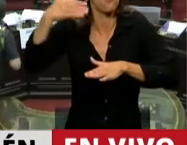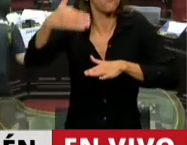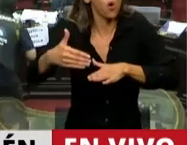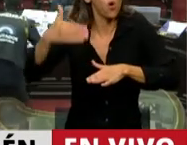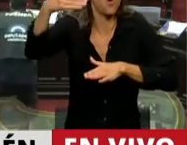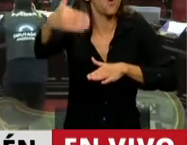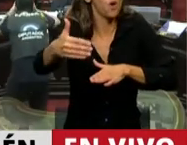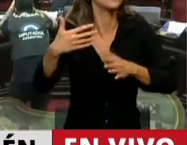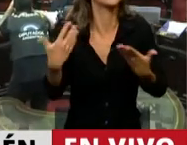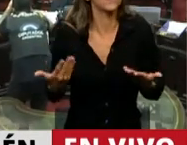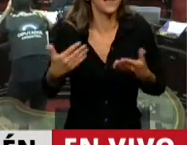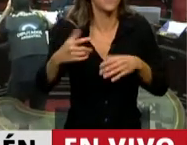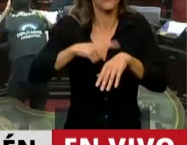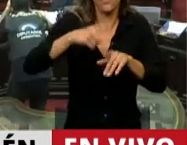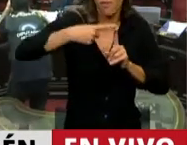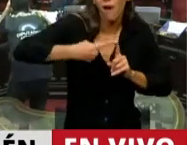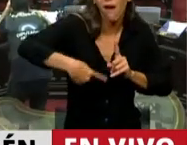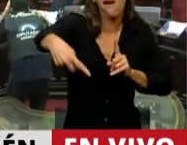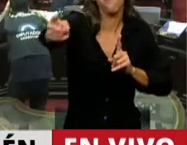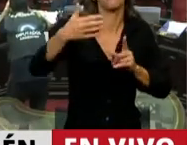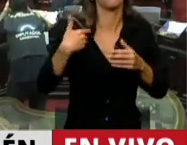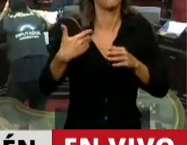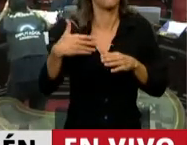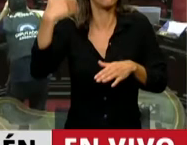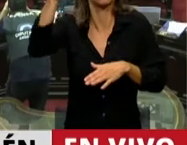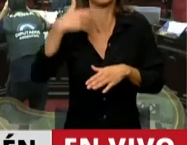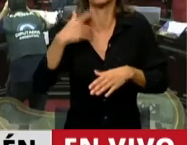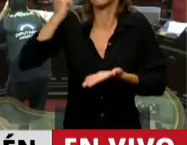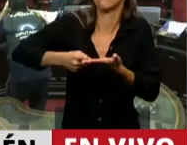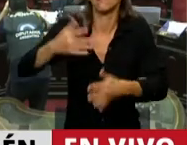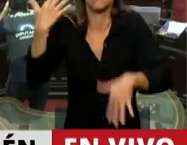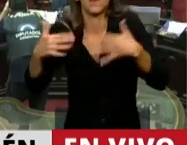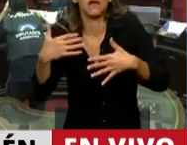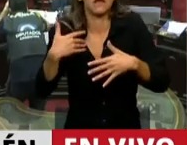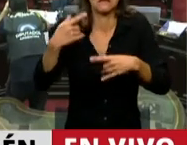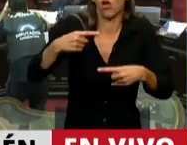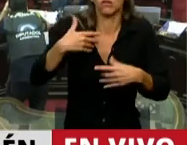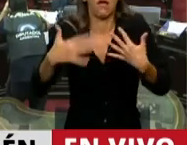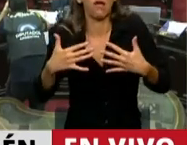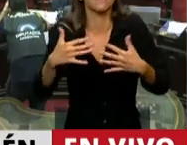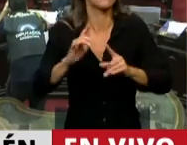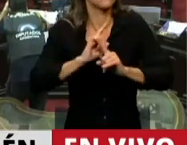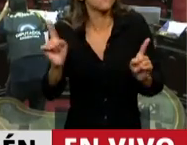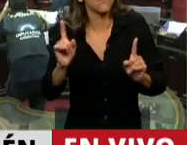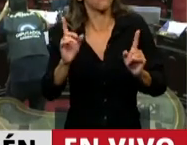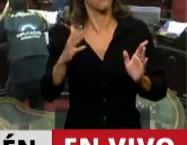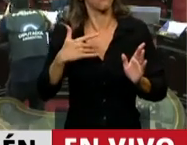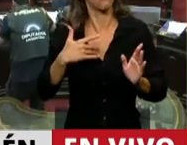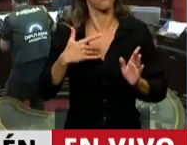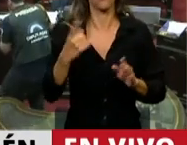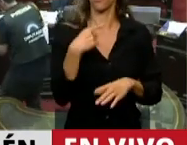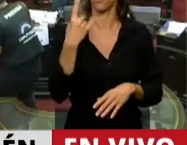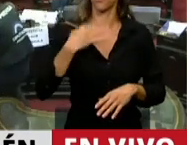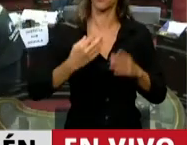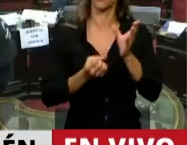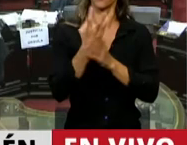de emergencia, de refinanciación o de nuevos empréstitos. Debemos generar las divisas que